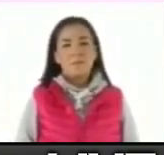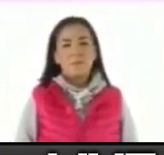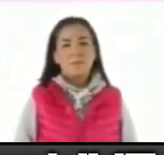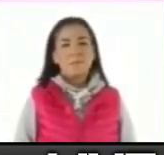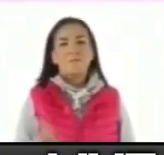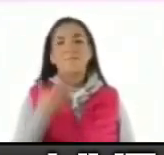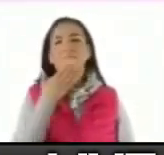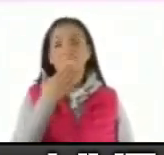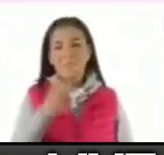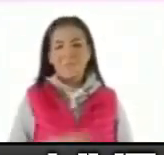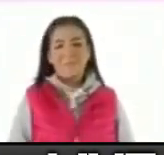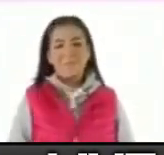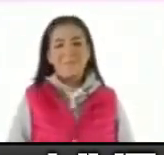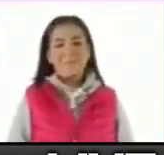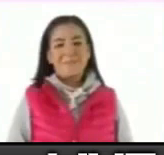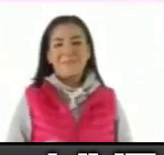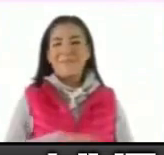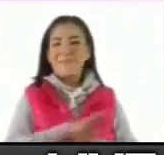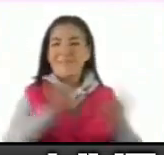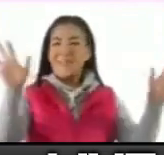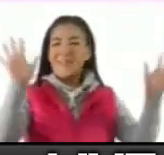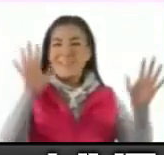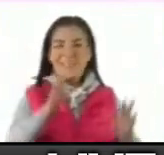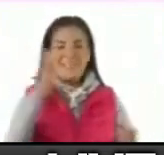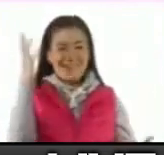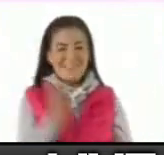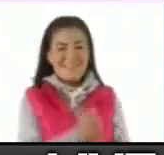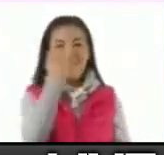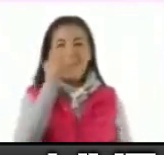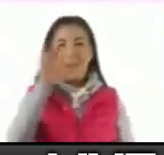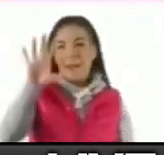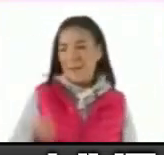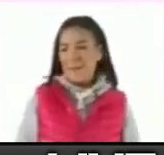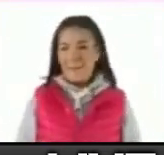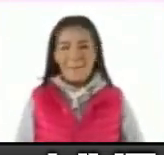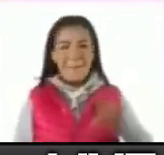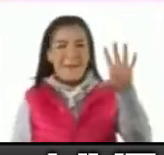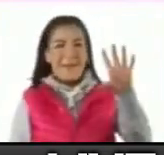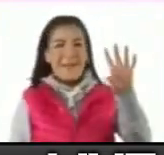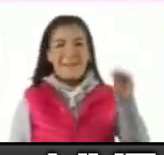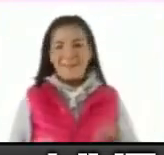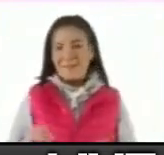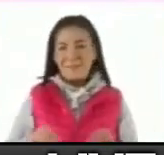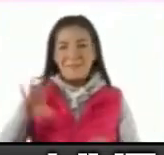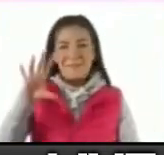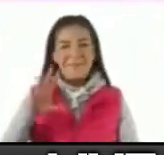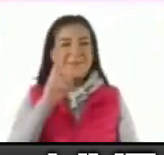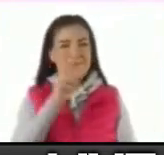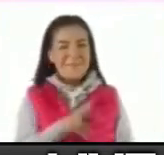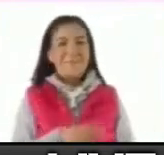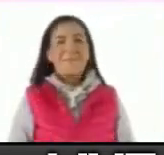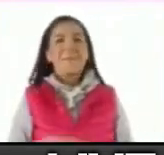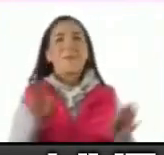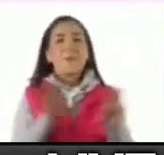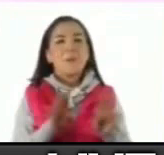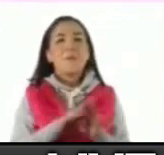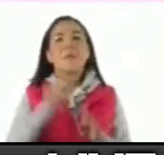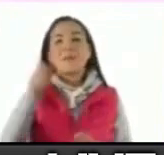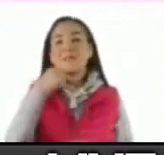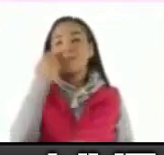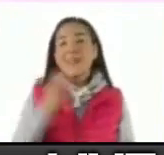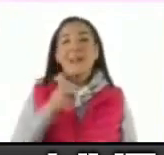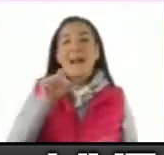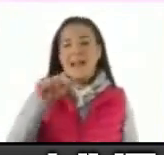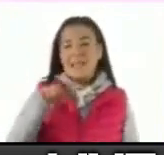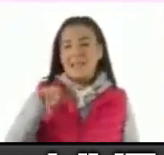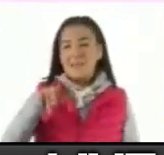Muy bien. ¡Eureka! Encendido y apagado. Los alquimistas siempre quisieron volar e hicieron